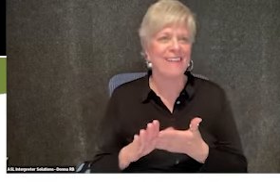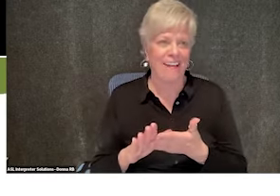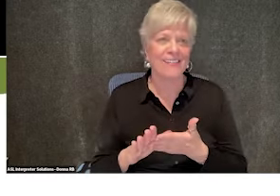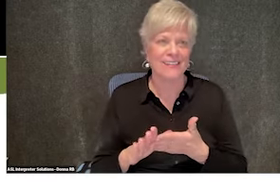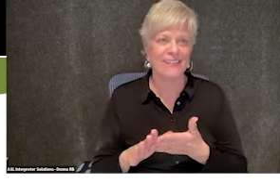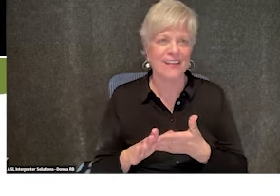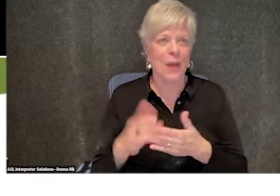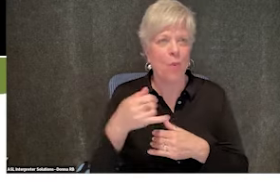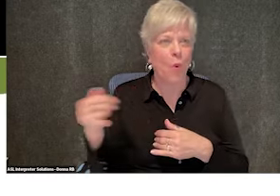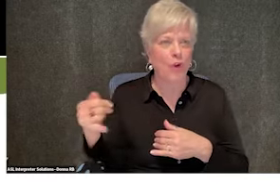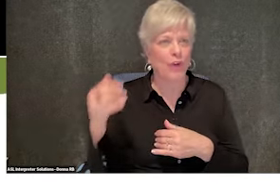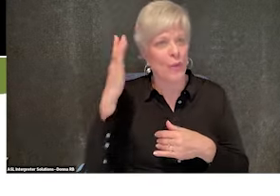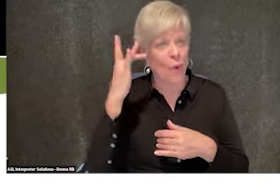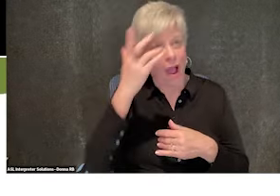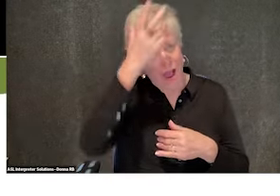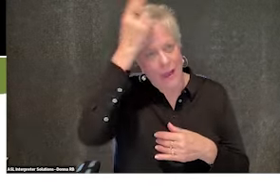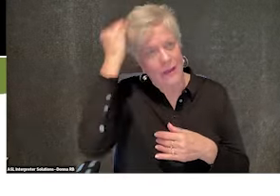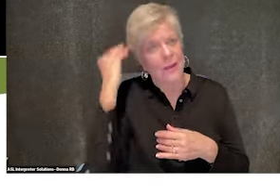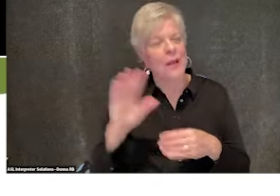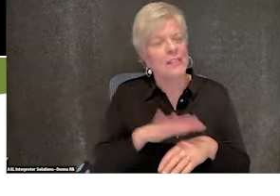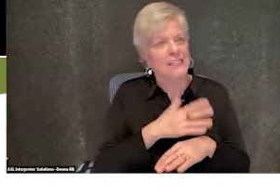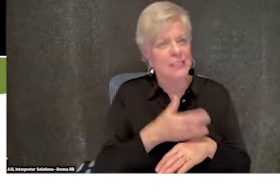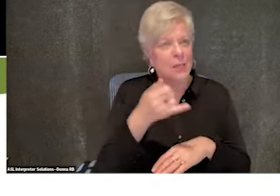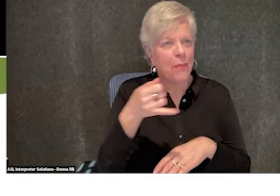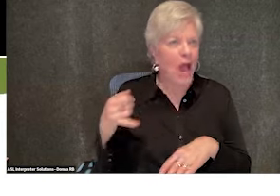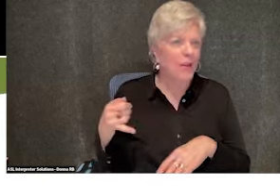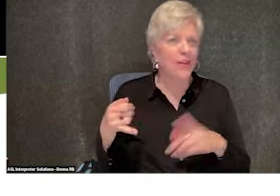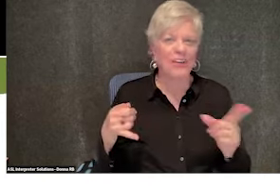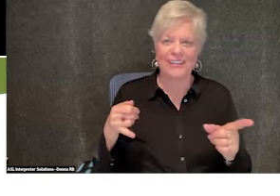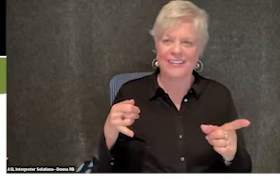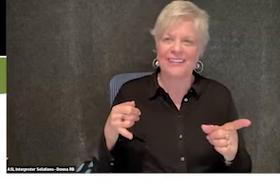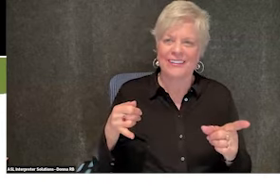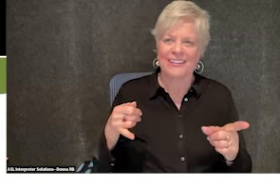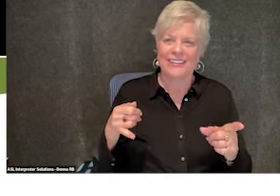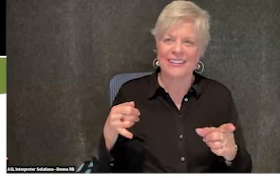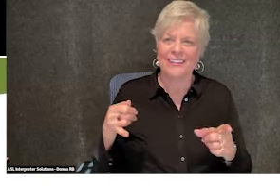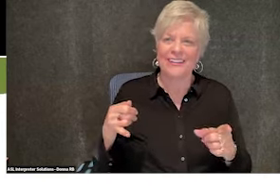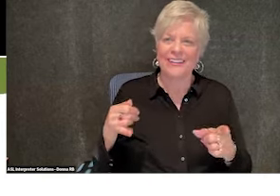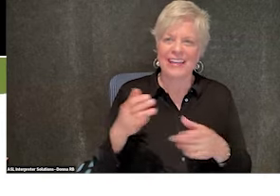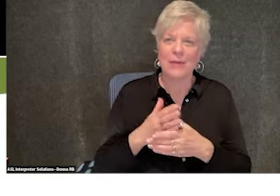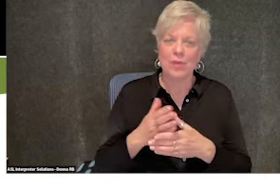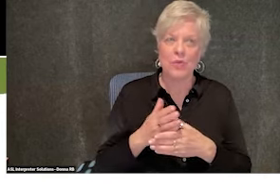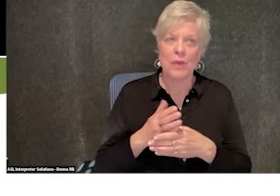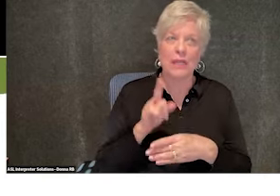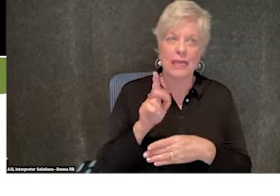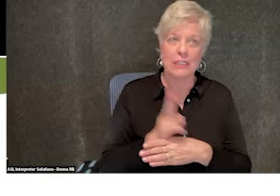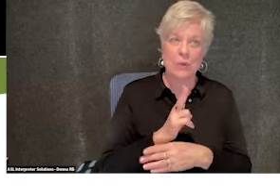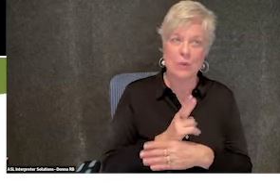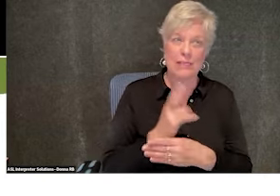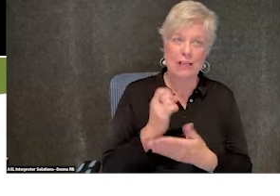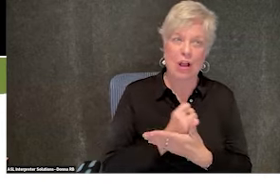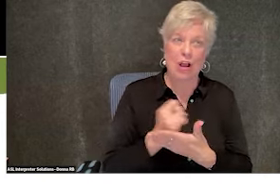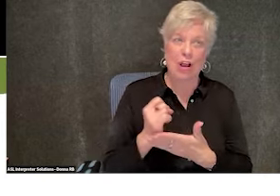una barrera, una protección entre su cuenta y lo que está gastando, algo, por ejemplo, en juego de